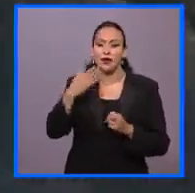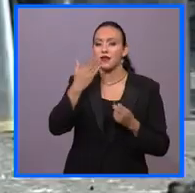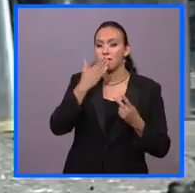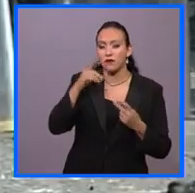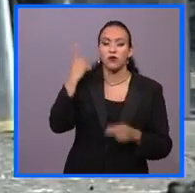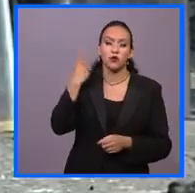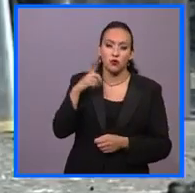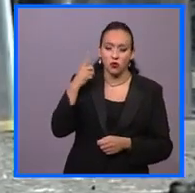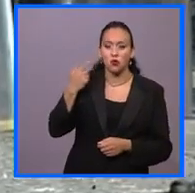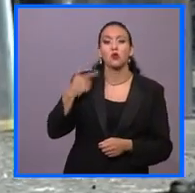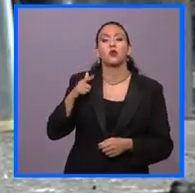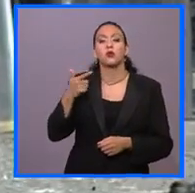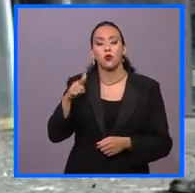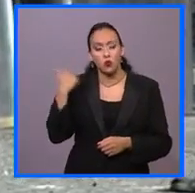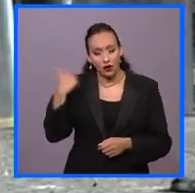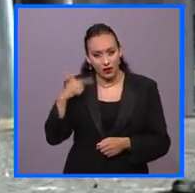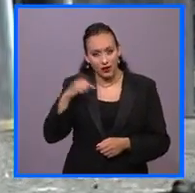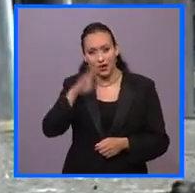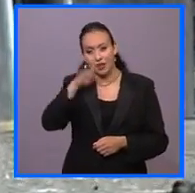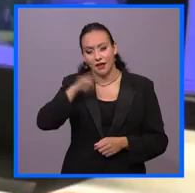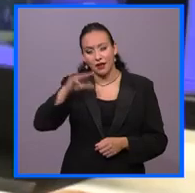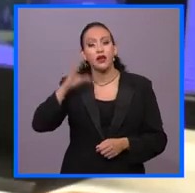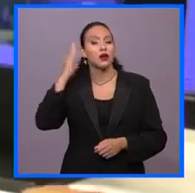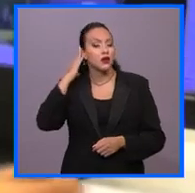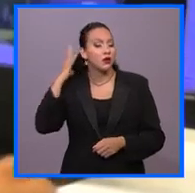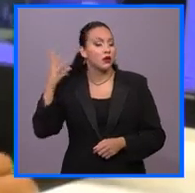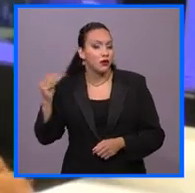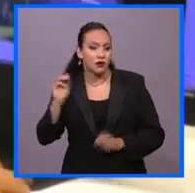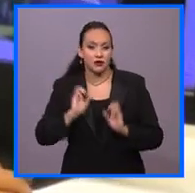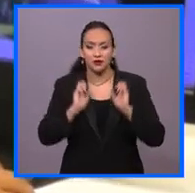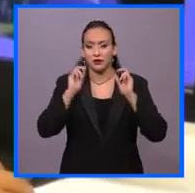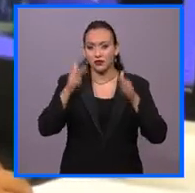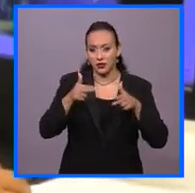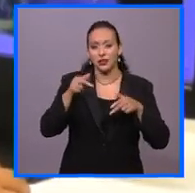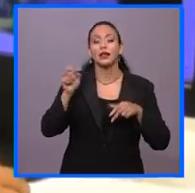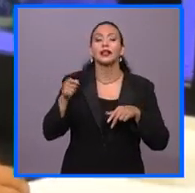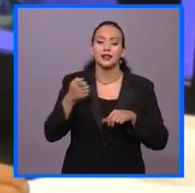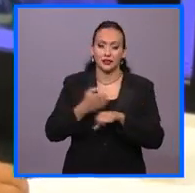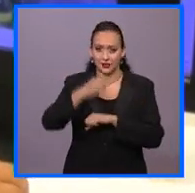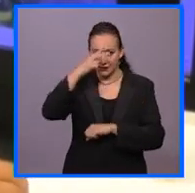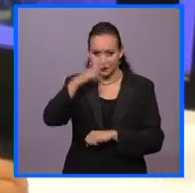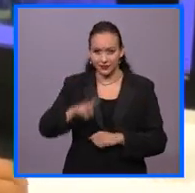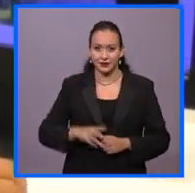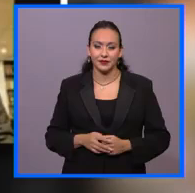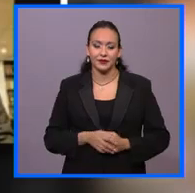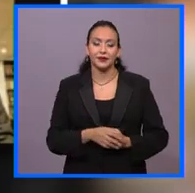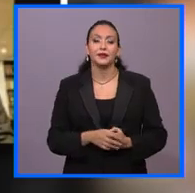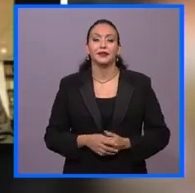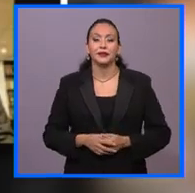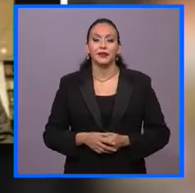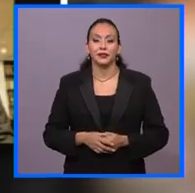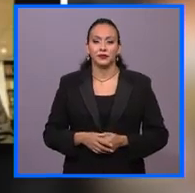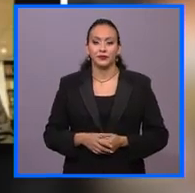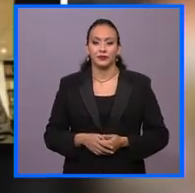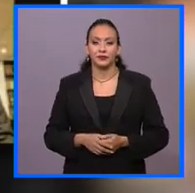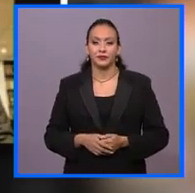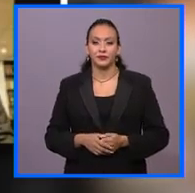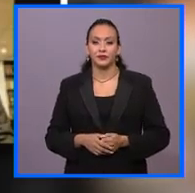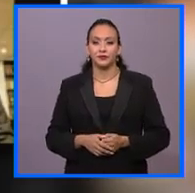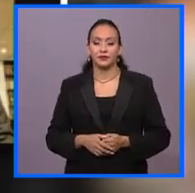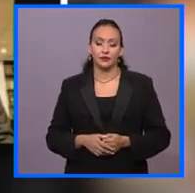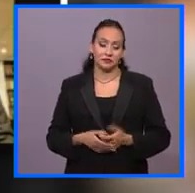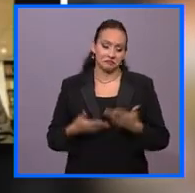Sonora, Durango, Guadalajara, Michoacán, Colima, Chiapas y Estado de México. Y cuando